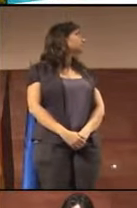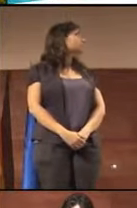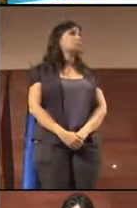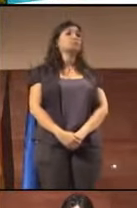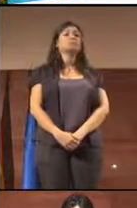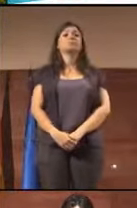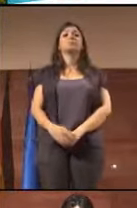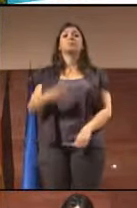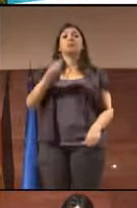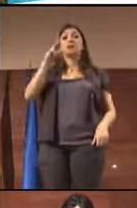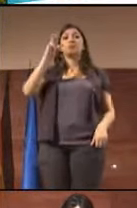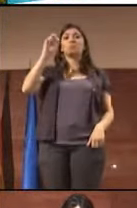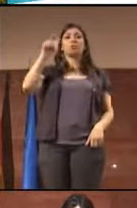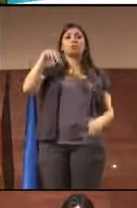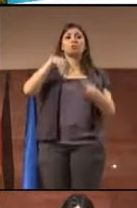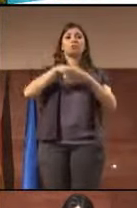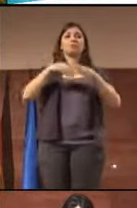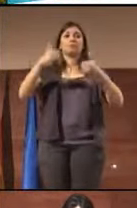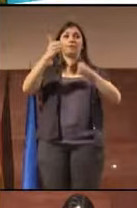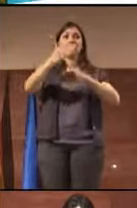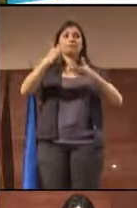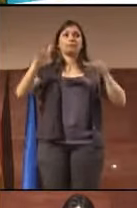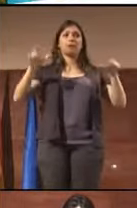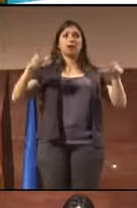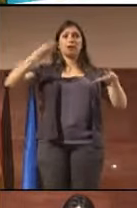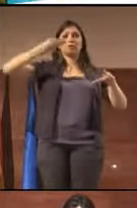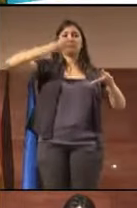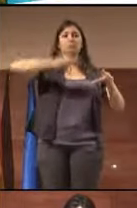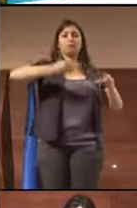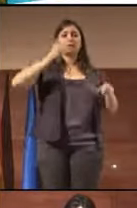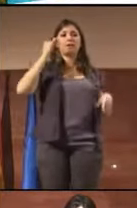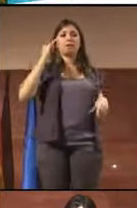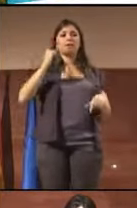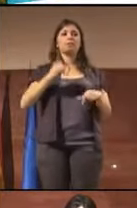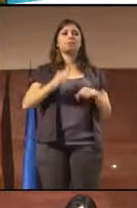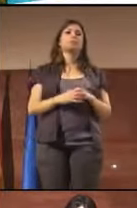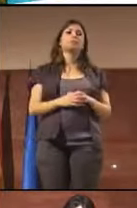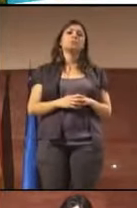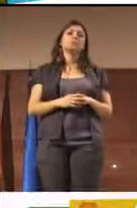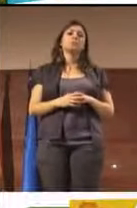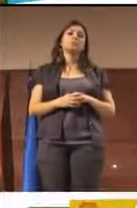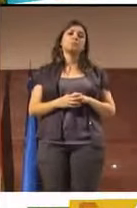Armón viene en un soporte, en una caja, ¿vale? Intentaremos pararlo cuando